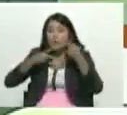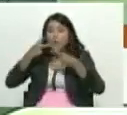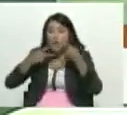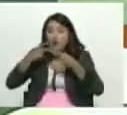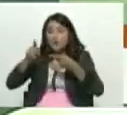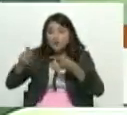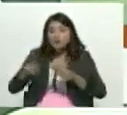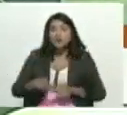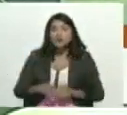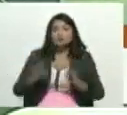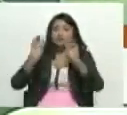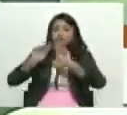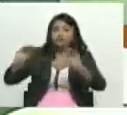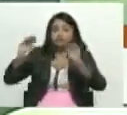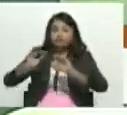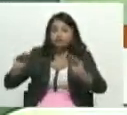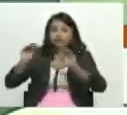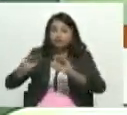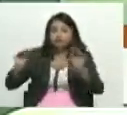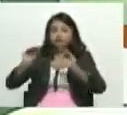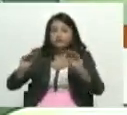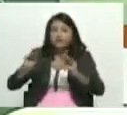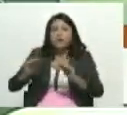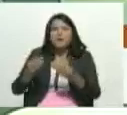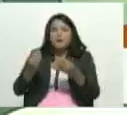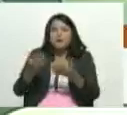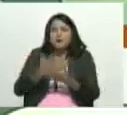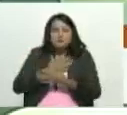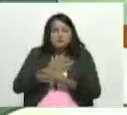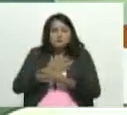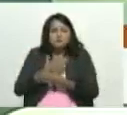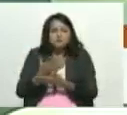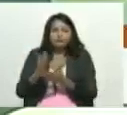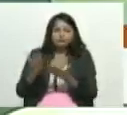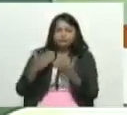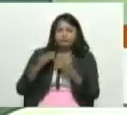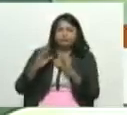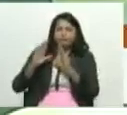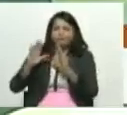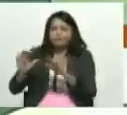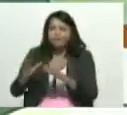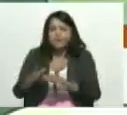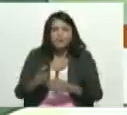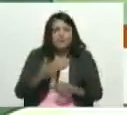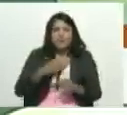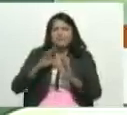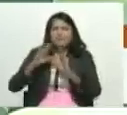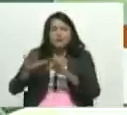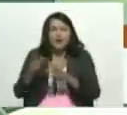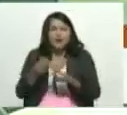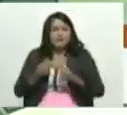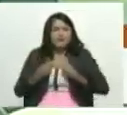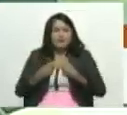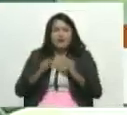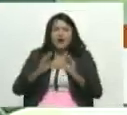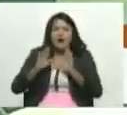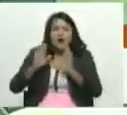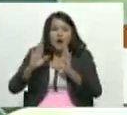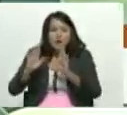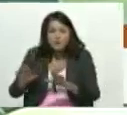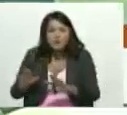educación para una solidaridad una comunicación en favor de la vida de la integración en